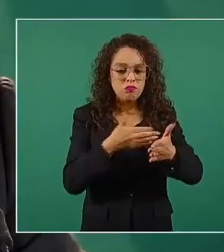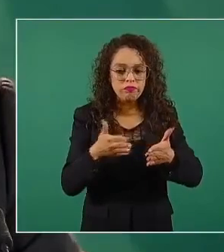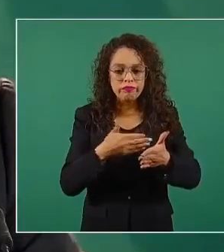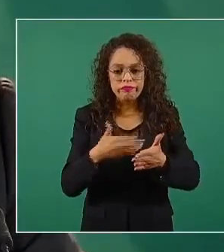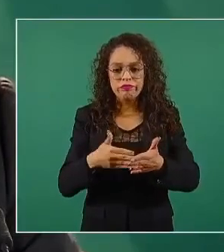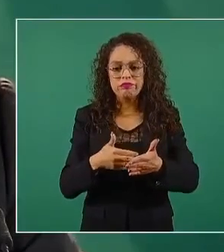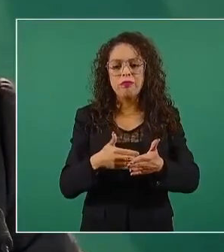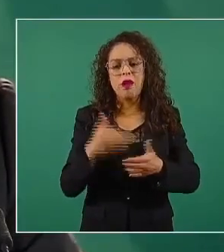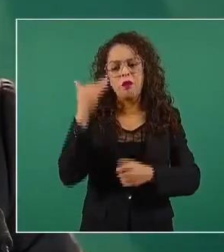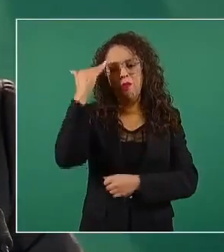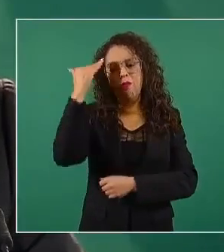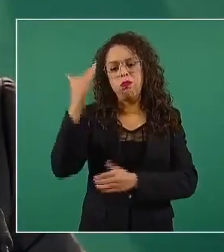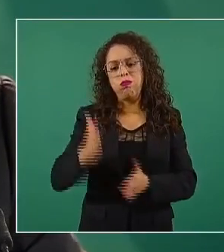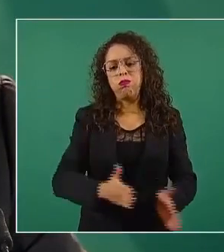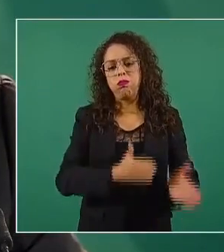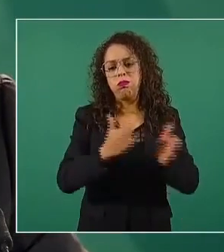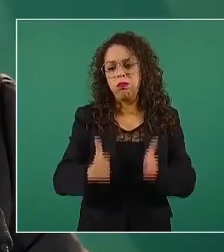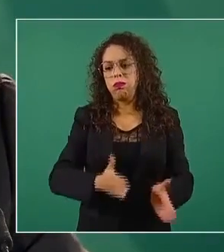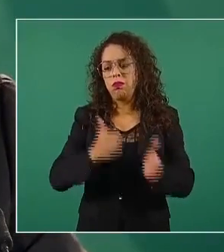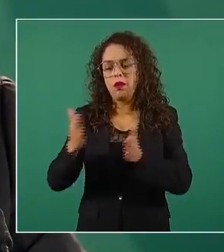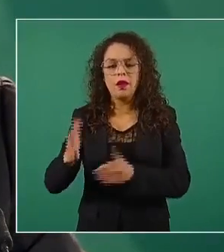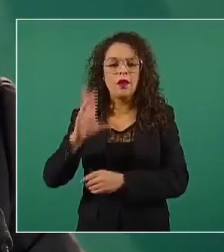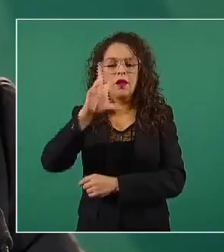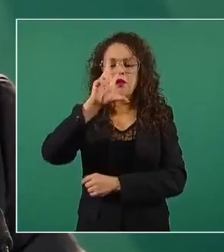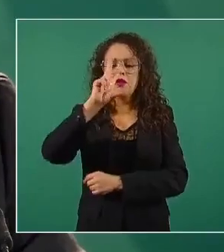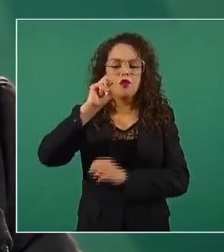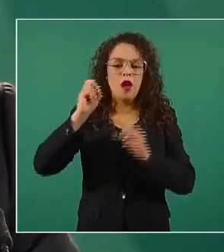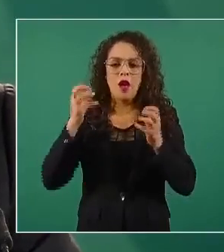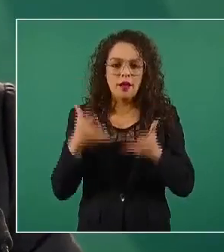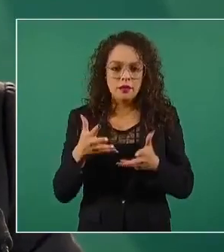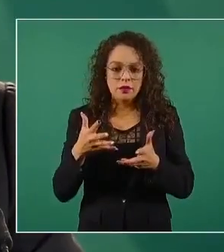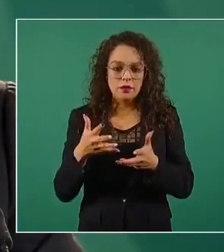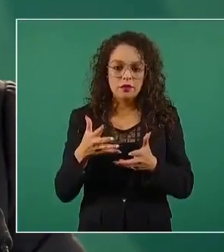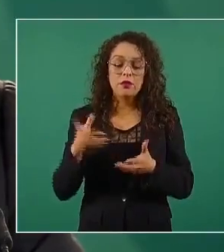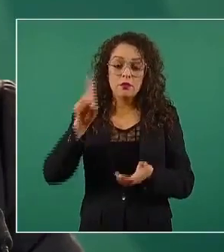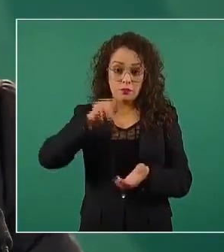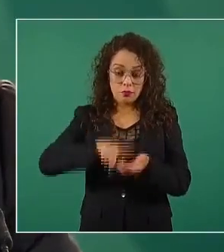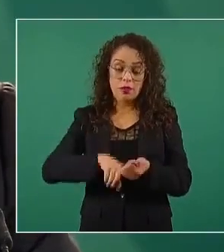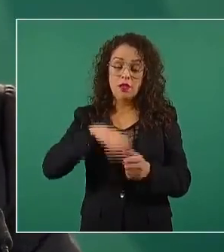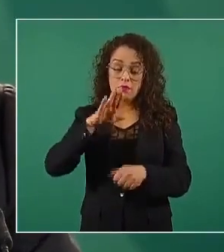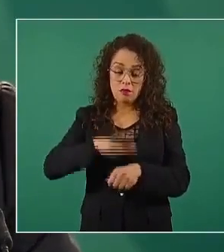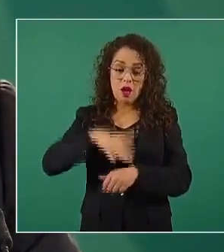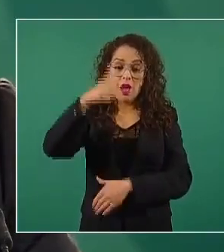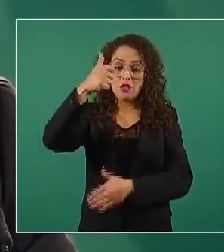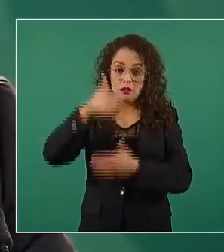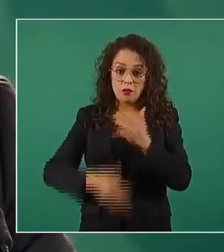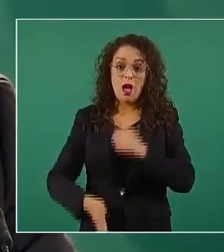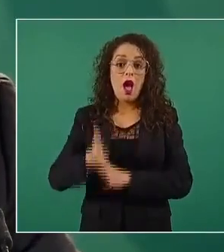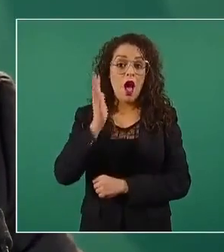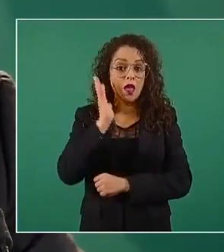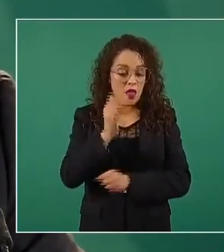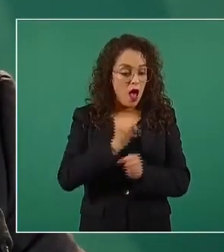es más barato ese gas, está estudiado, está